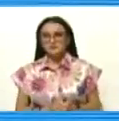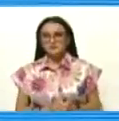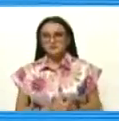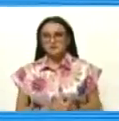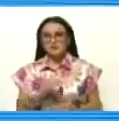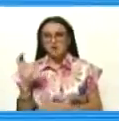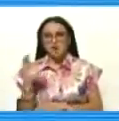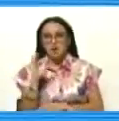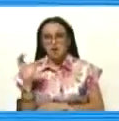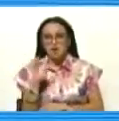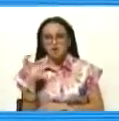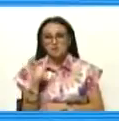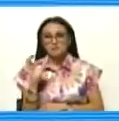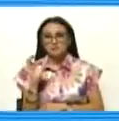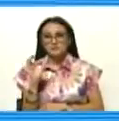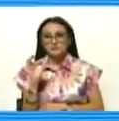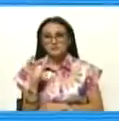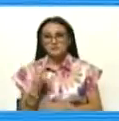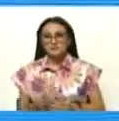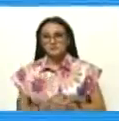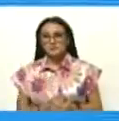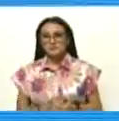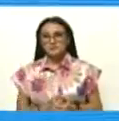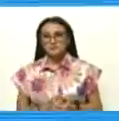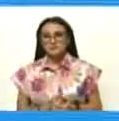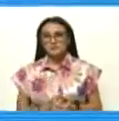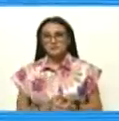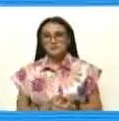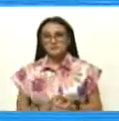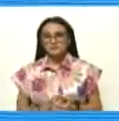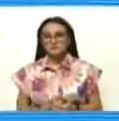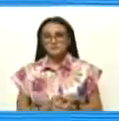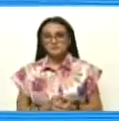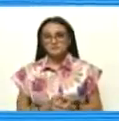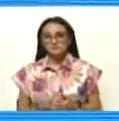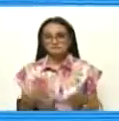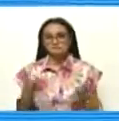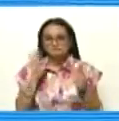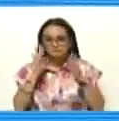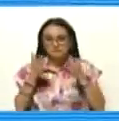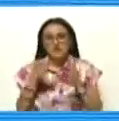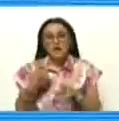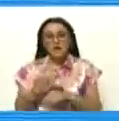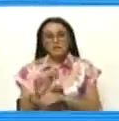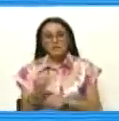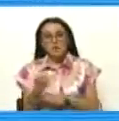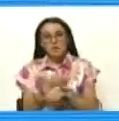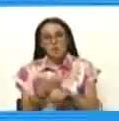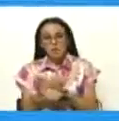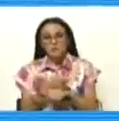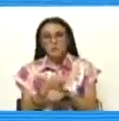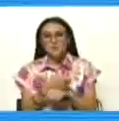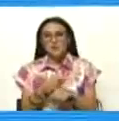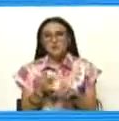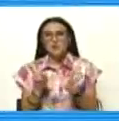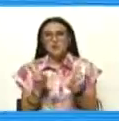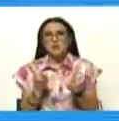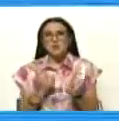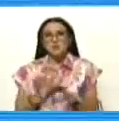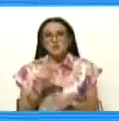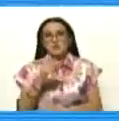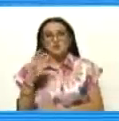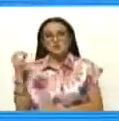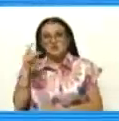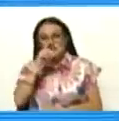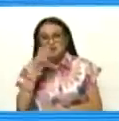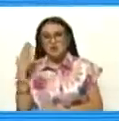Colombia, ahorita Colombia pasa de todo. Los grandes medios enfocados, porque hay un gobierno nuevo que no es el gobierno de 200 años